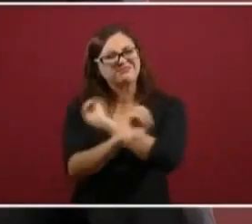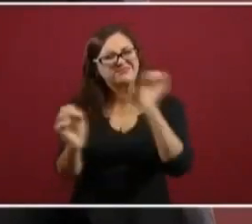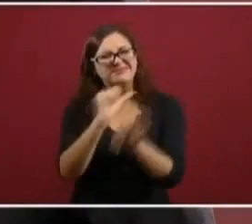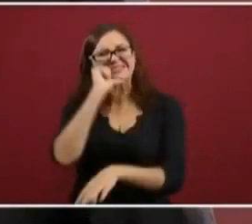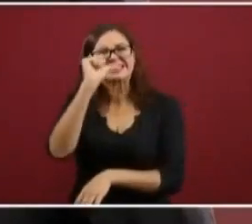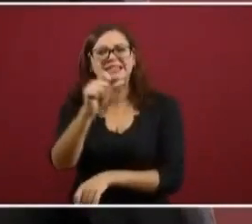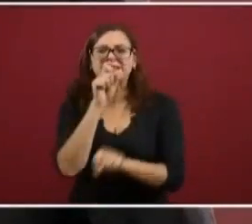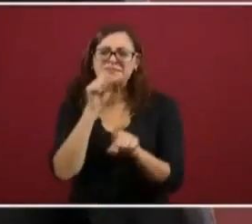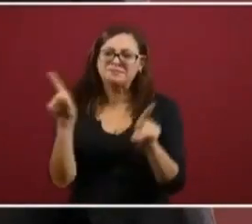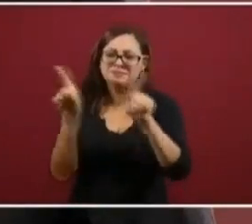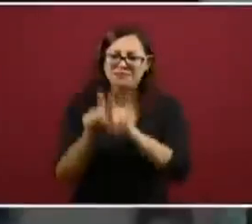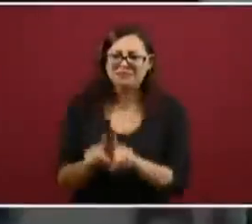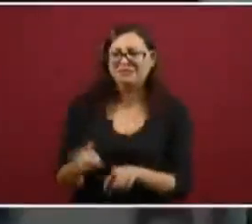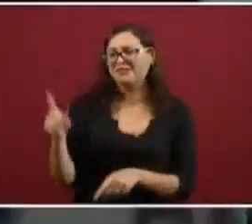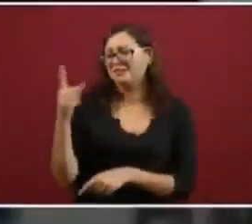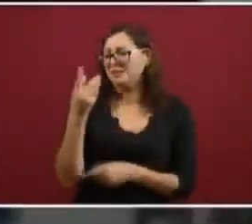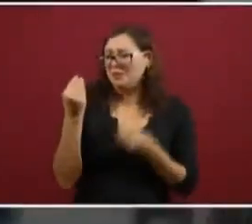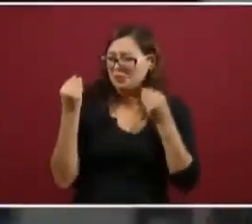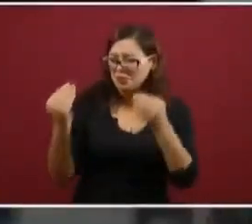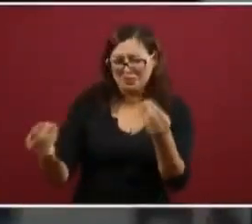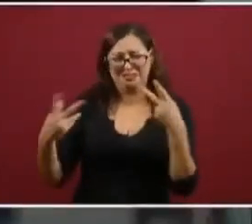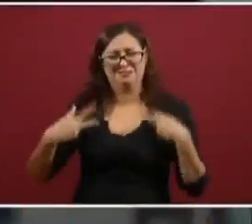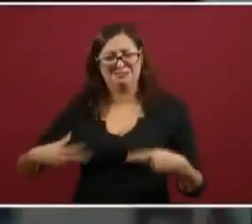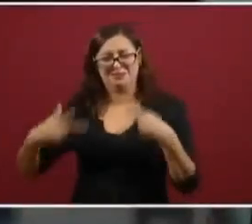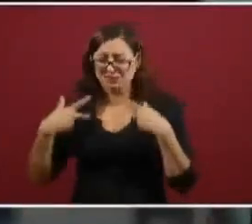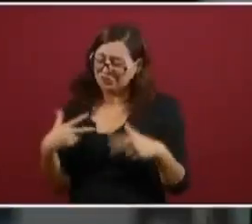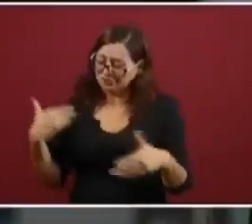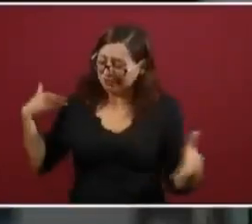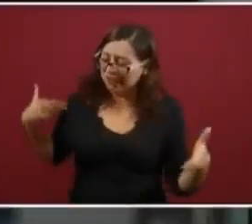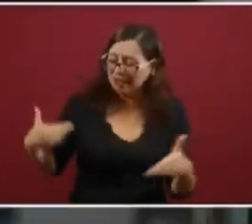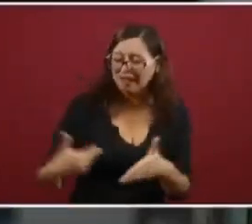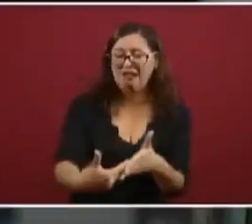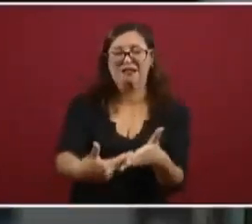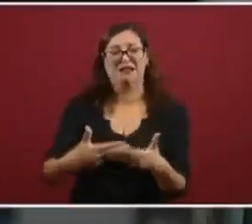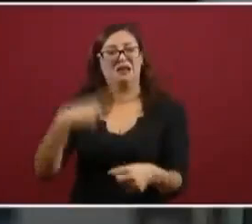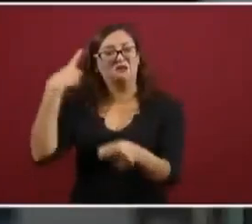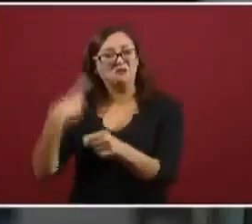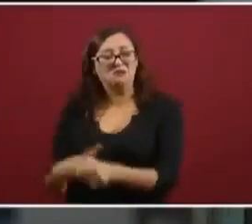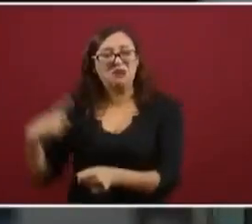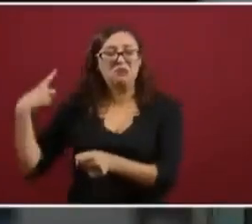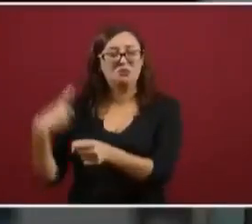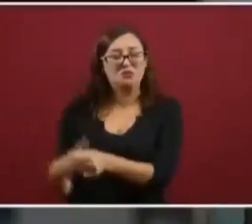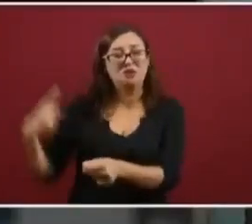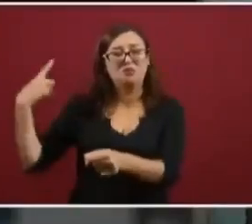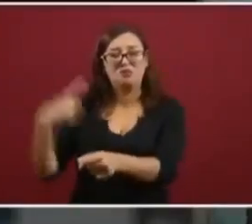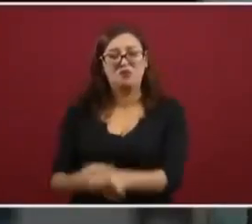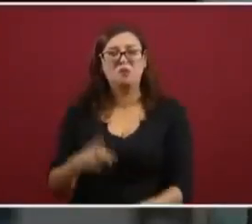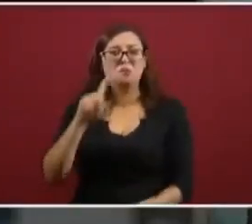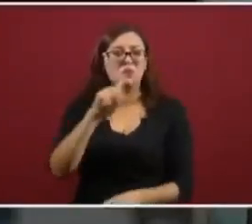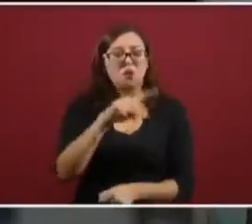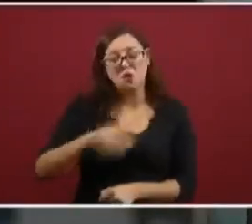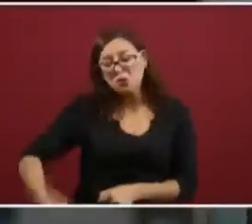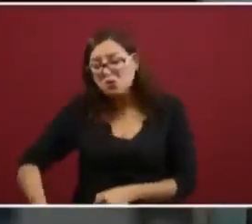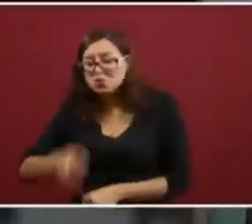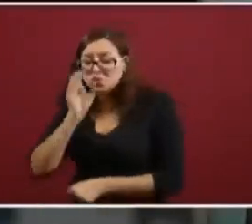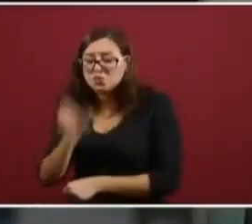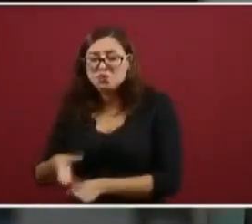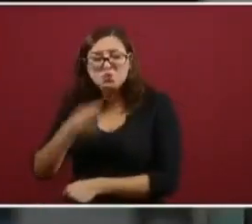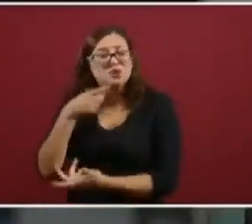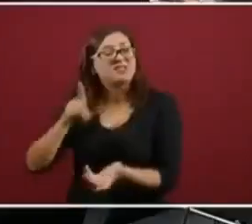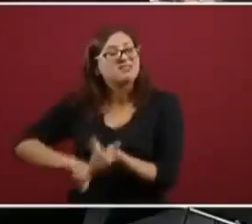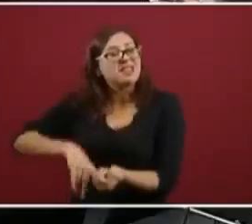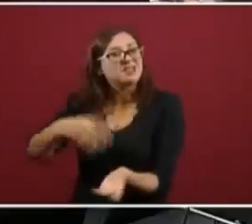atención a la salud de los cientos de afectados a corto a mediano y largo plazo que se van a ver porque la gente sigue tomando agua